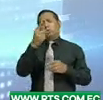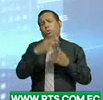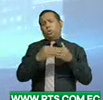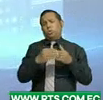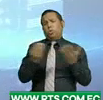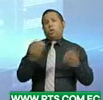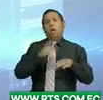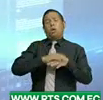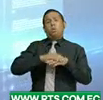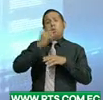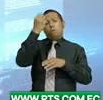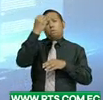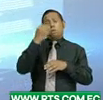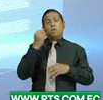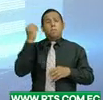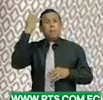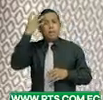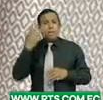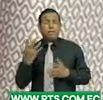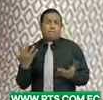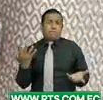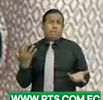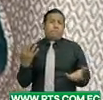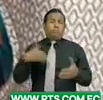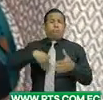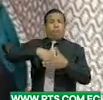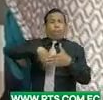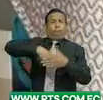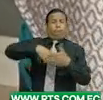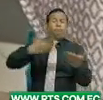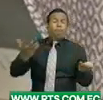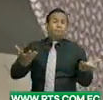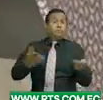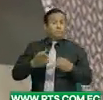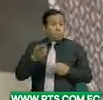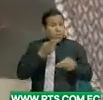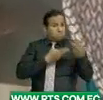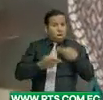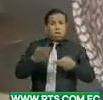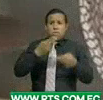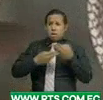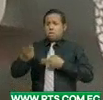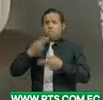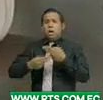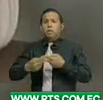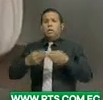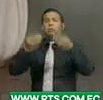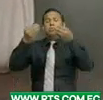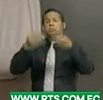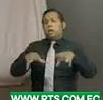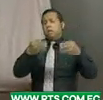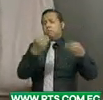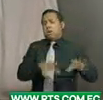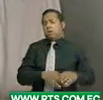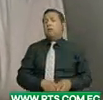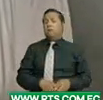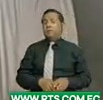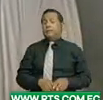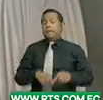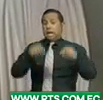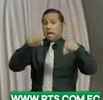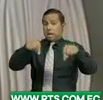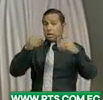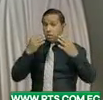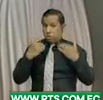del semáforo amarillo. Y de eso, la cantidad de ventas no realizadas, de ventas perdidas en el comercio en